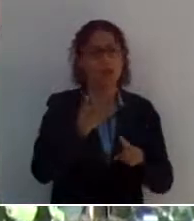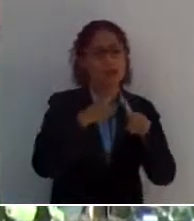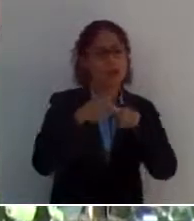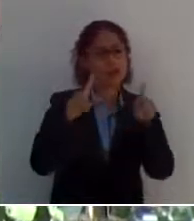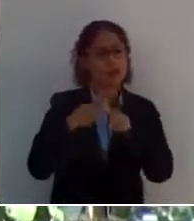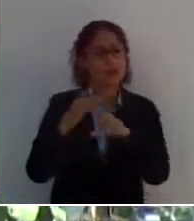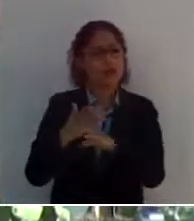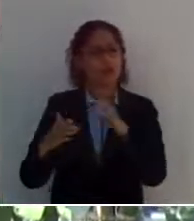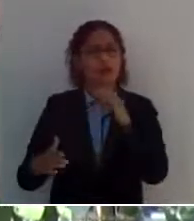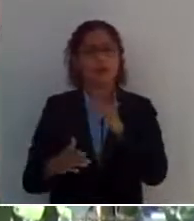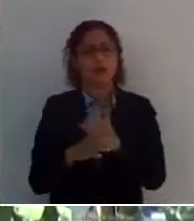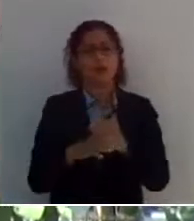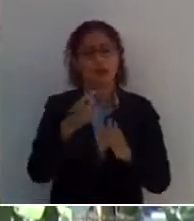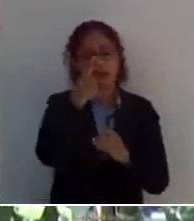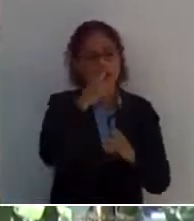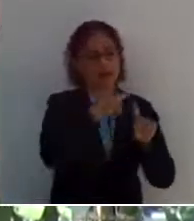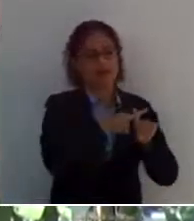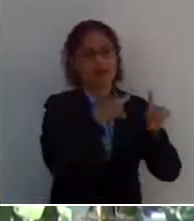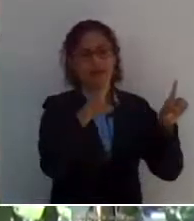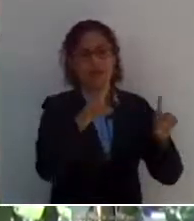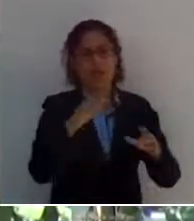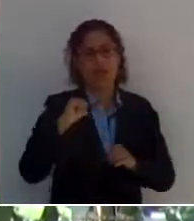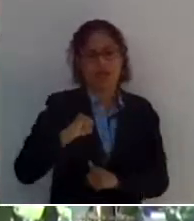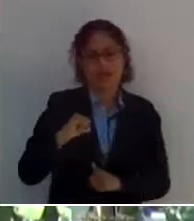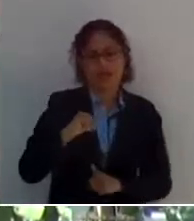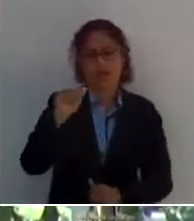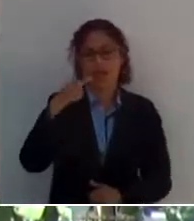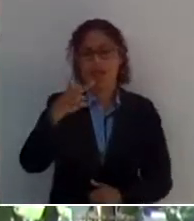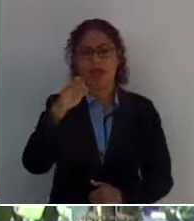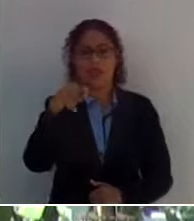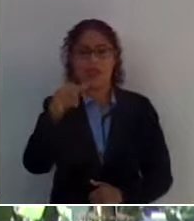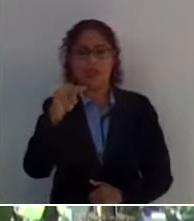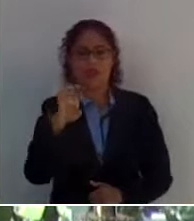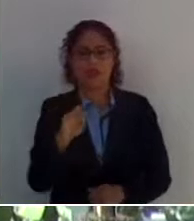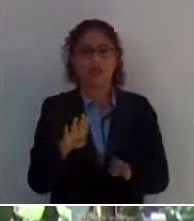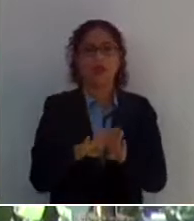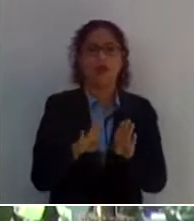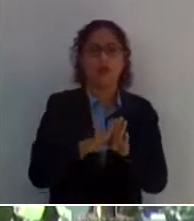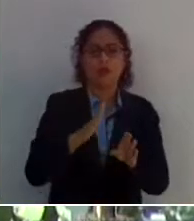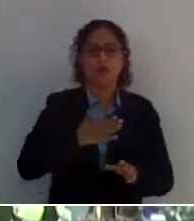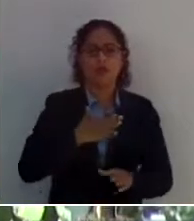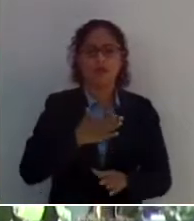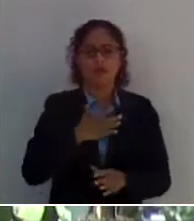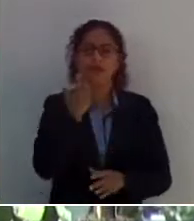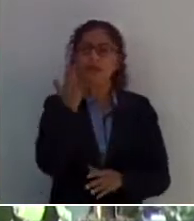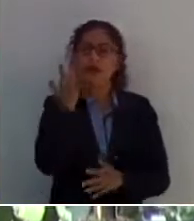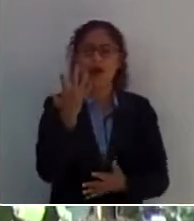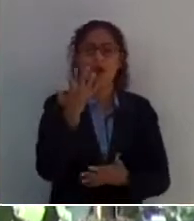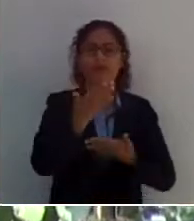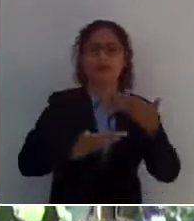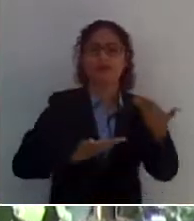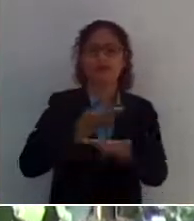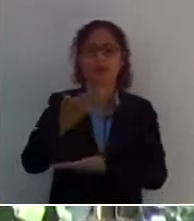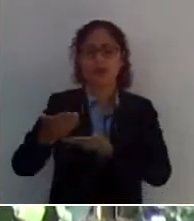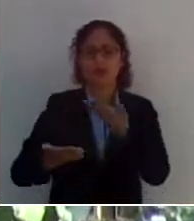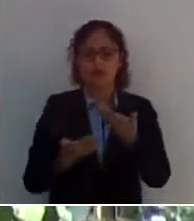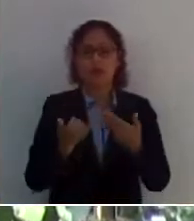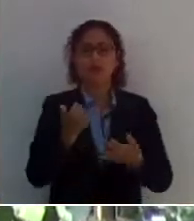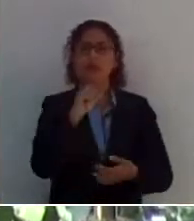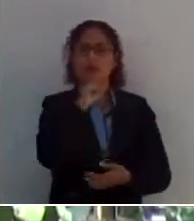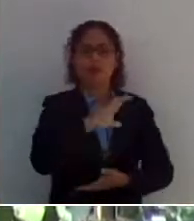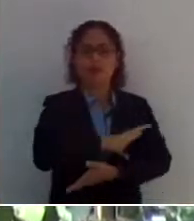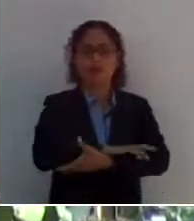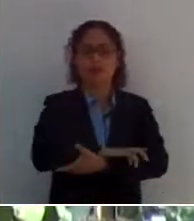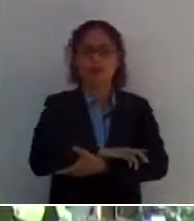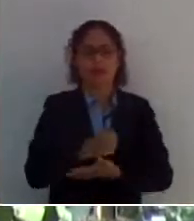común que distinguen a los agentes, como el espíritu de servicio y un espíritu solidario para